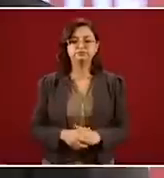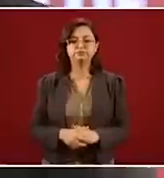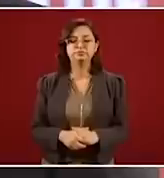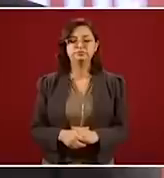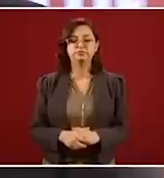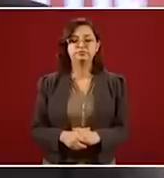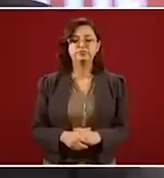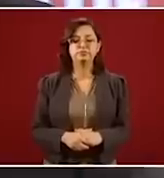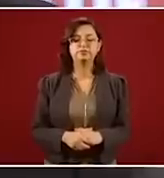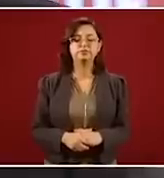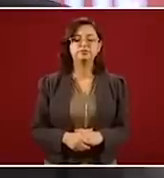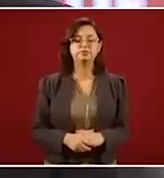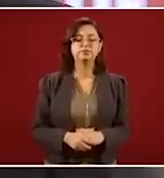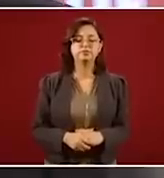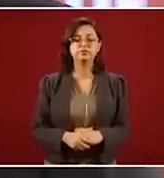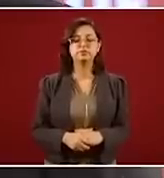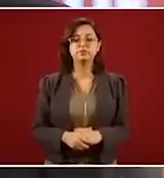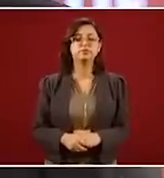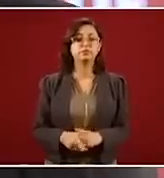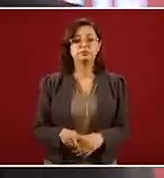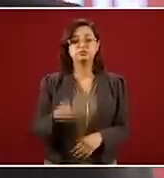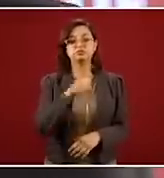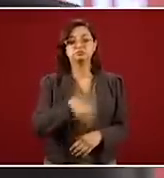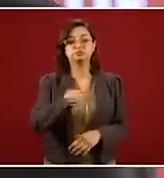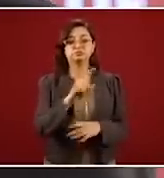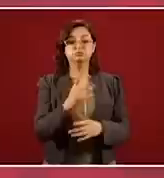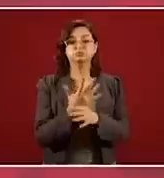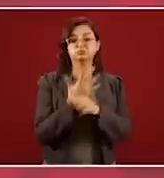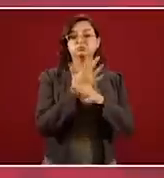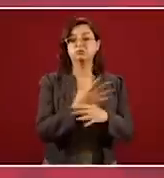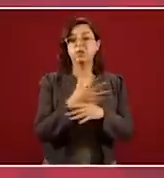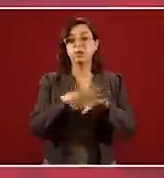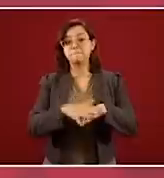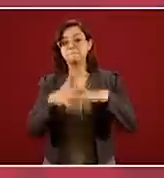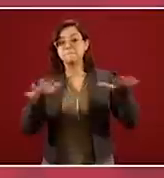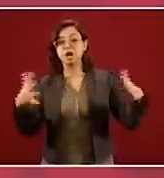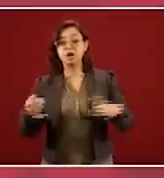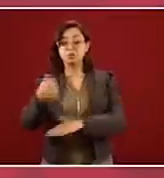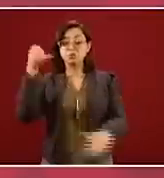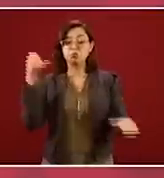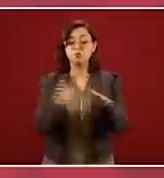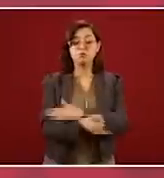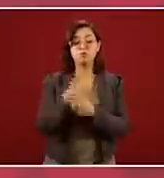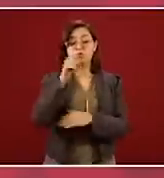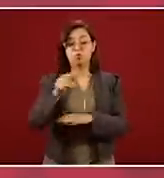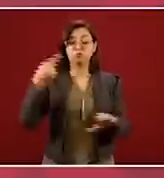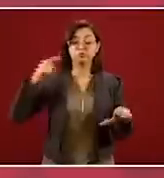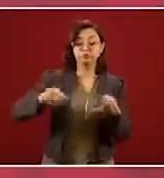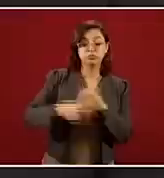Hablaban, por ejemplo, de aguas profundas. Hay contratos de estos